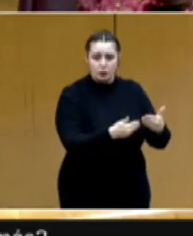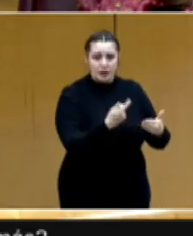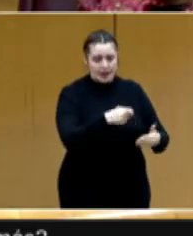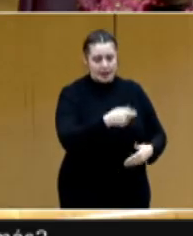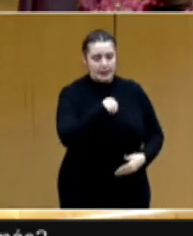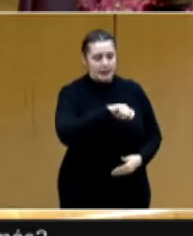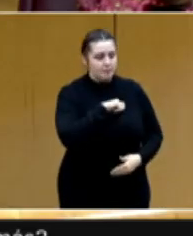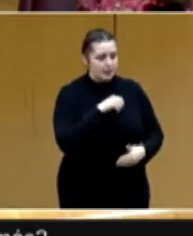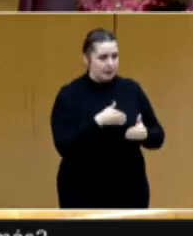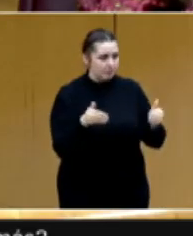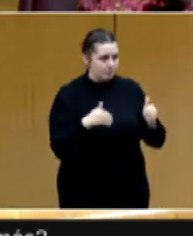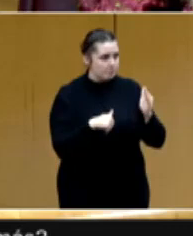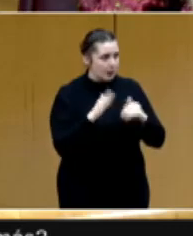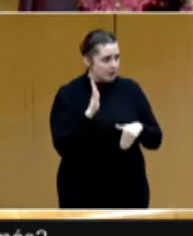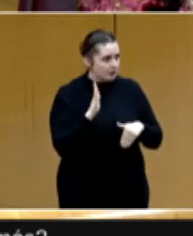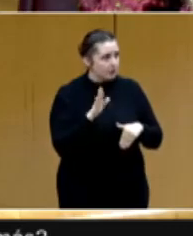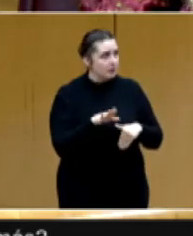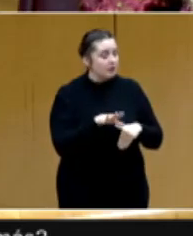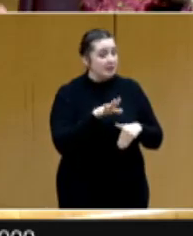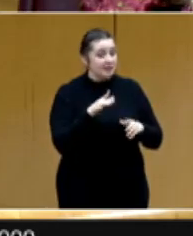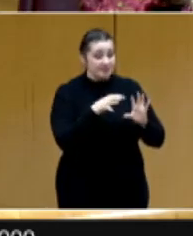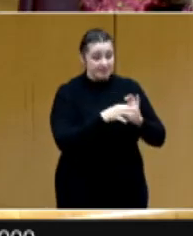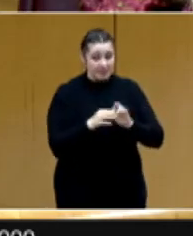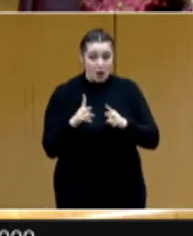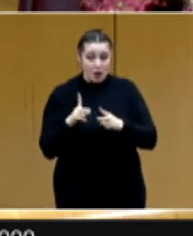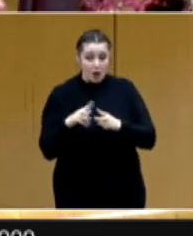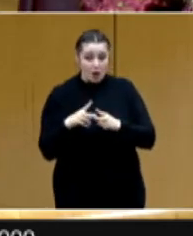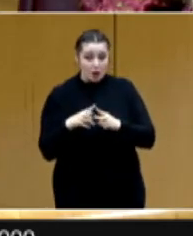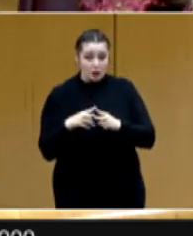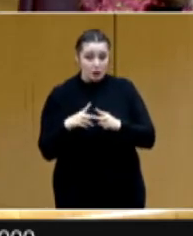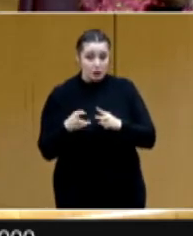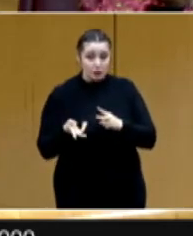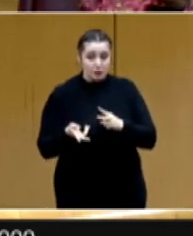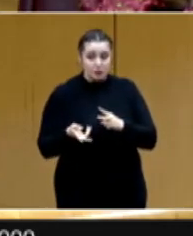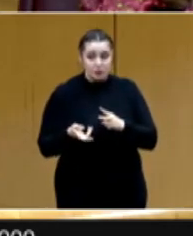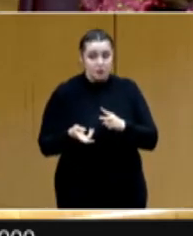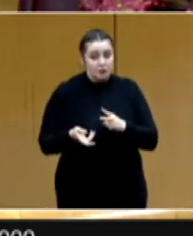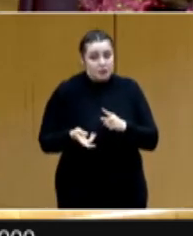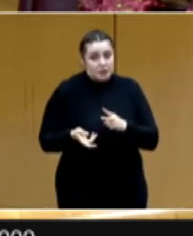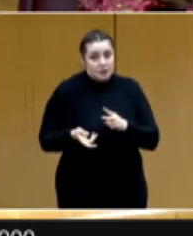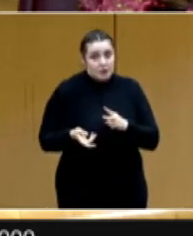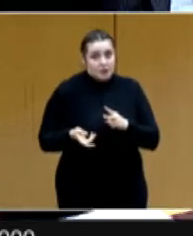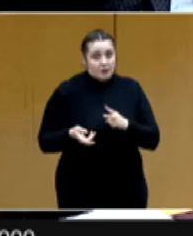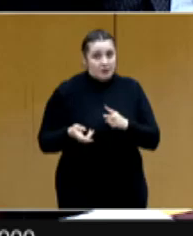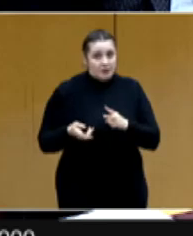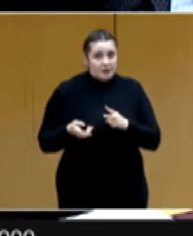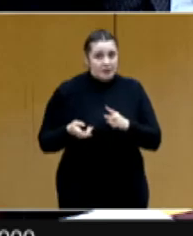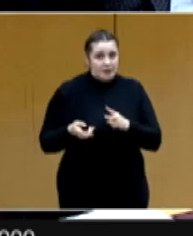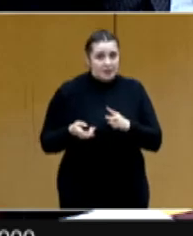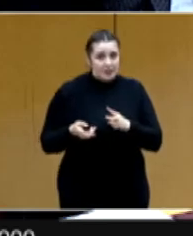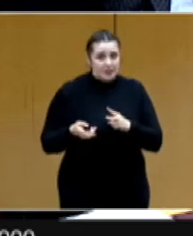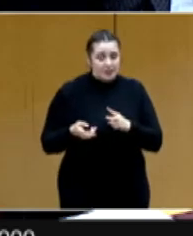entonces bueno en relación a estos dos eh vamos yo no no cuestiono que la